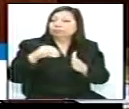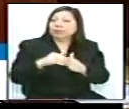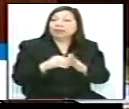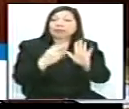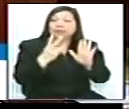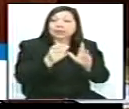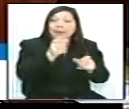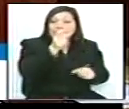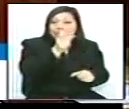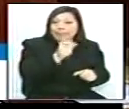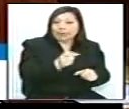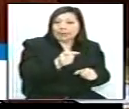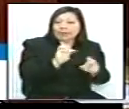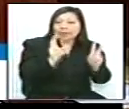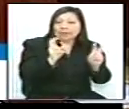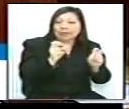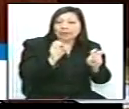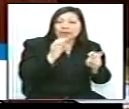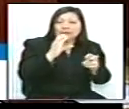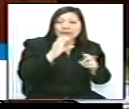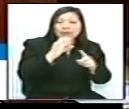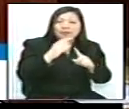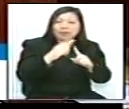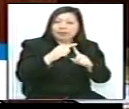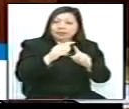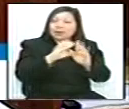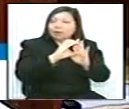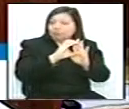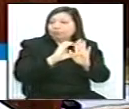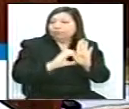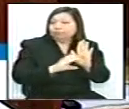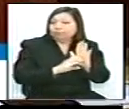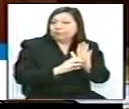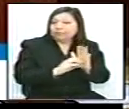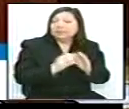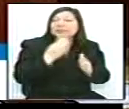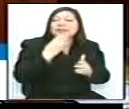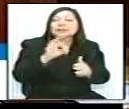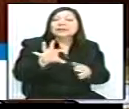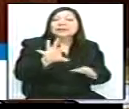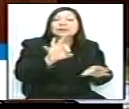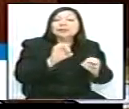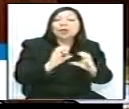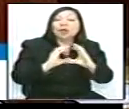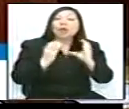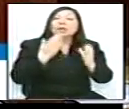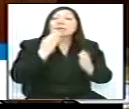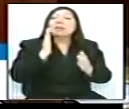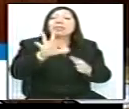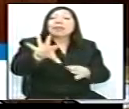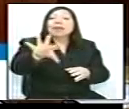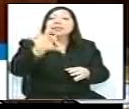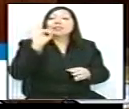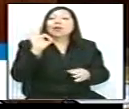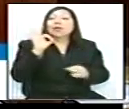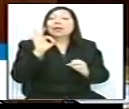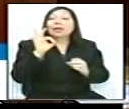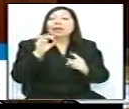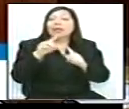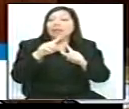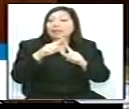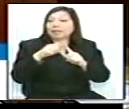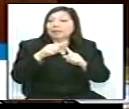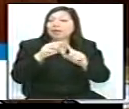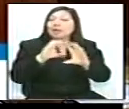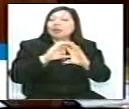7 miembros con el título de magistrados del Tribunal Constitucional. Son designados por el Congreso mediante resolución legislativa, con